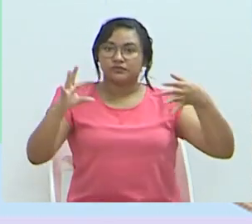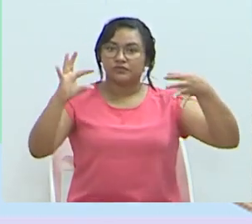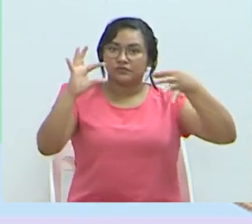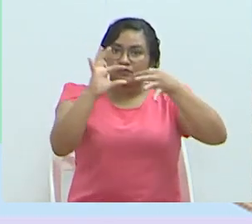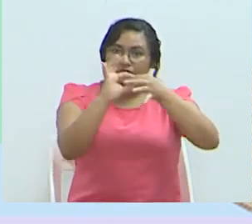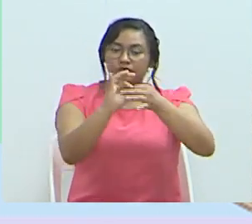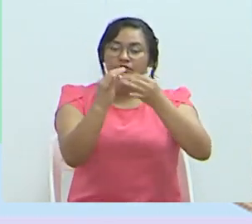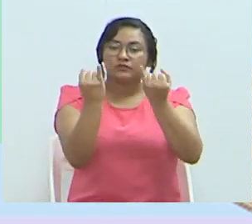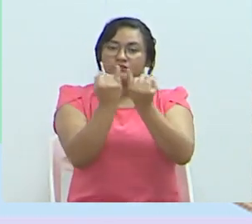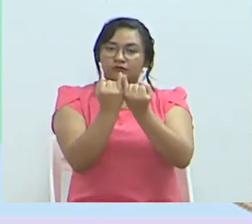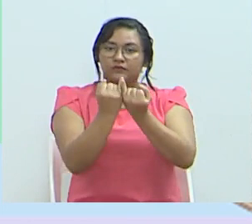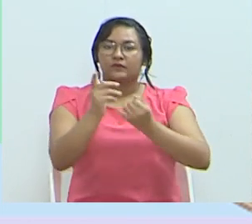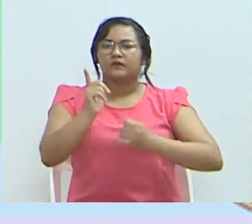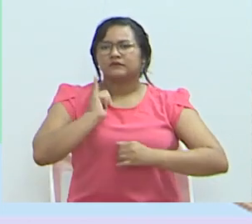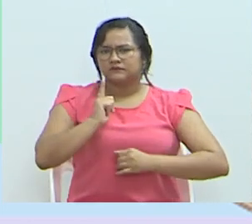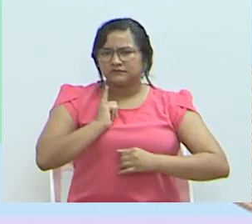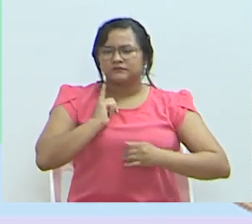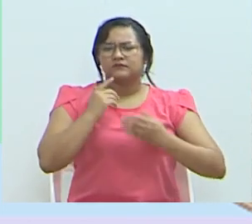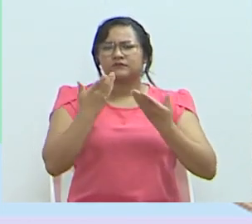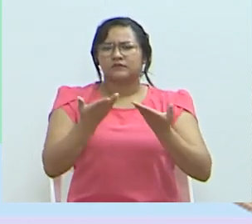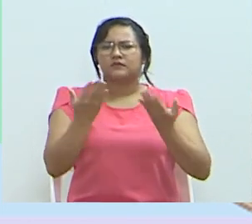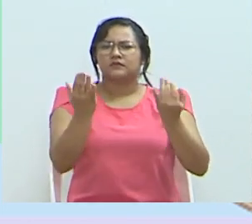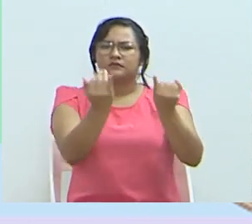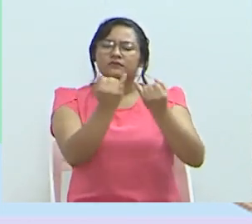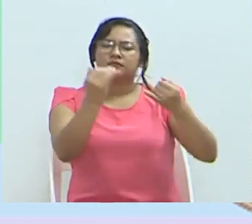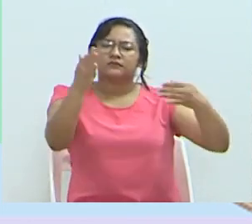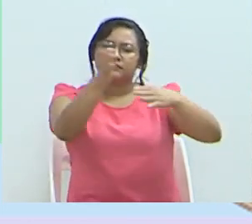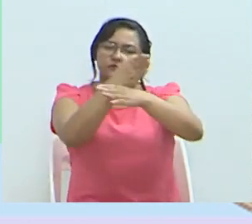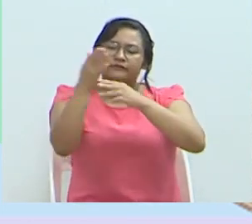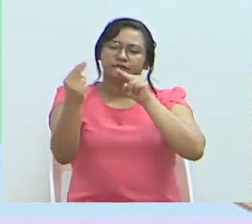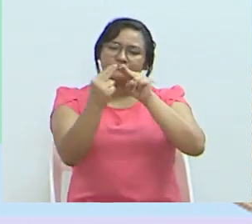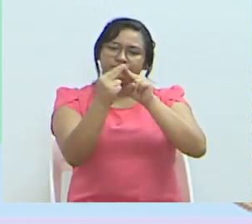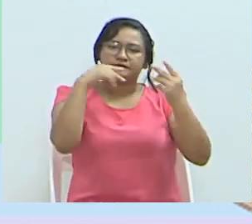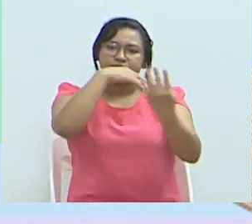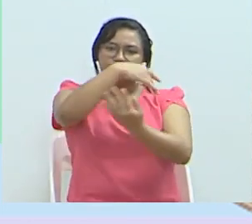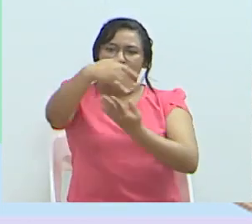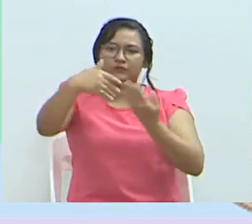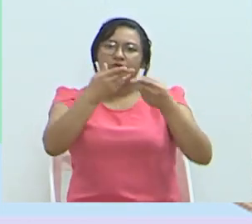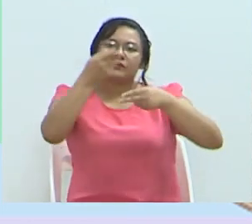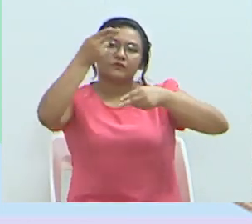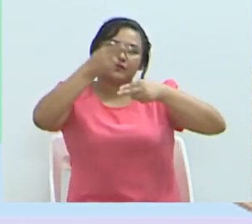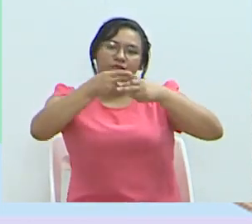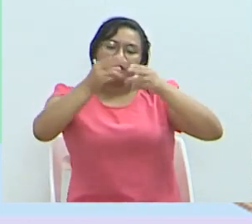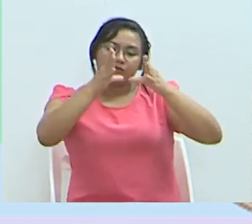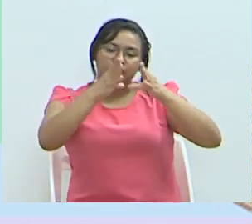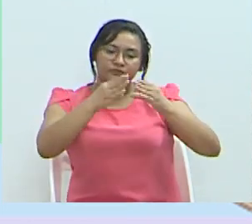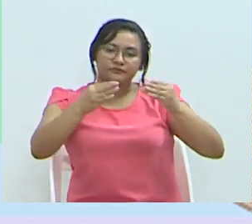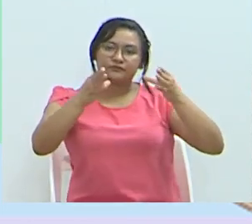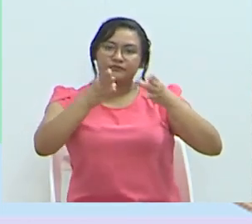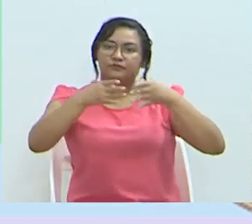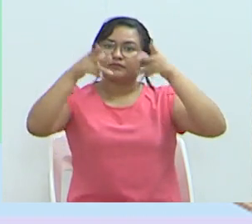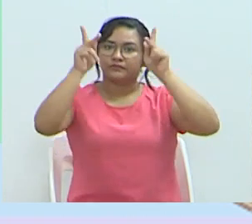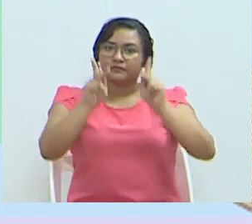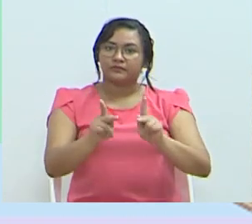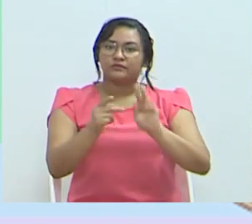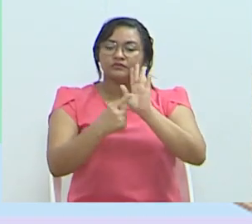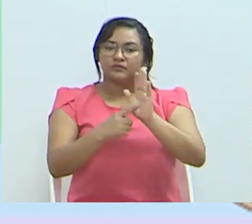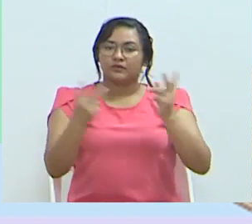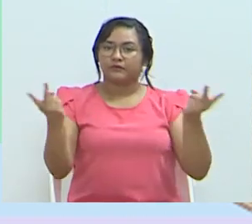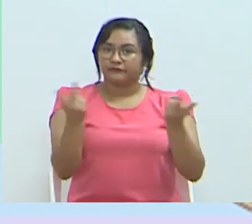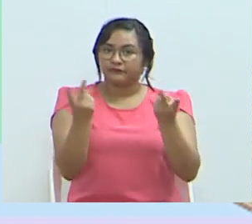capaz de reaccionar ante todo lo que le rodea. Esta estructura es la célula. Los humanos, como otros seres vivos,